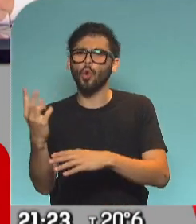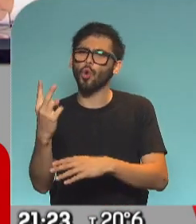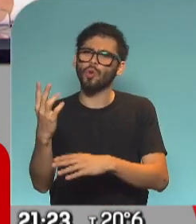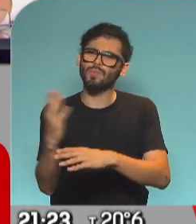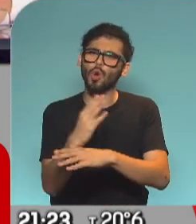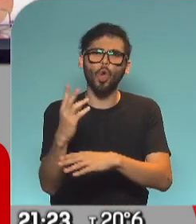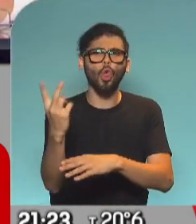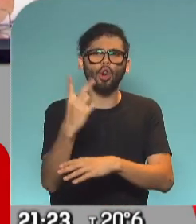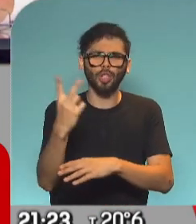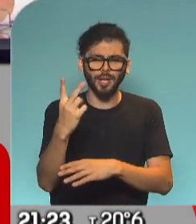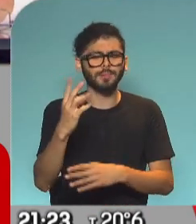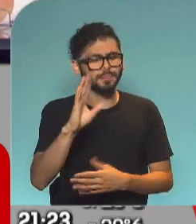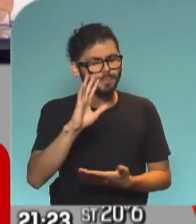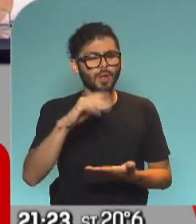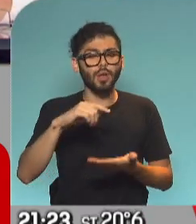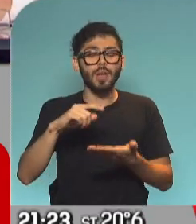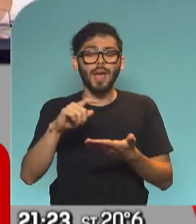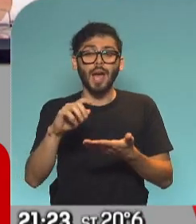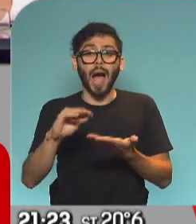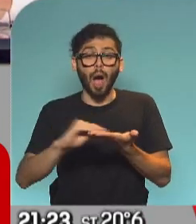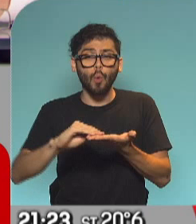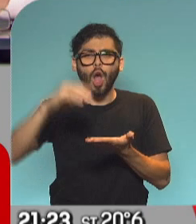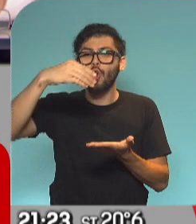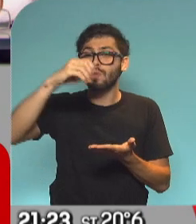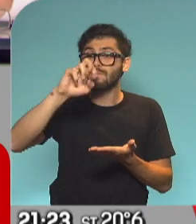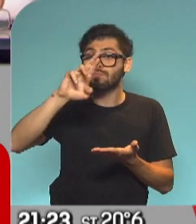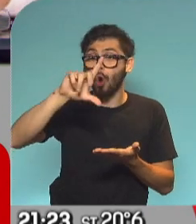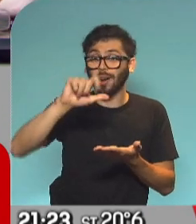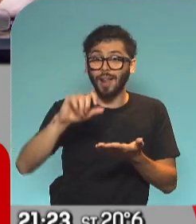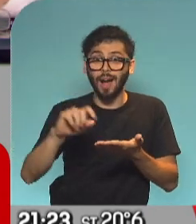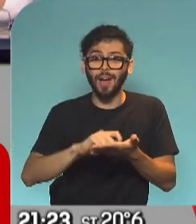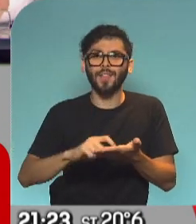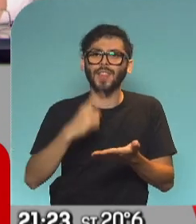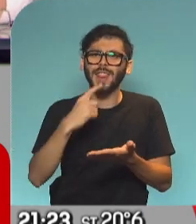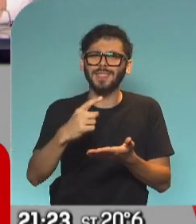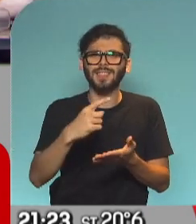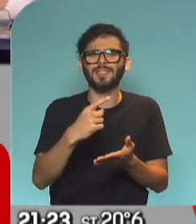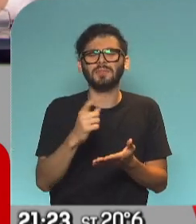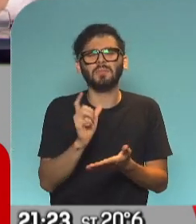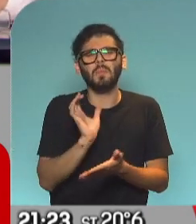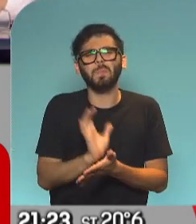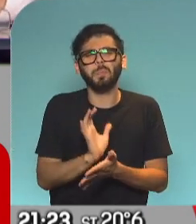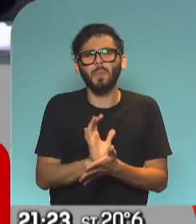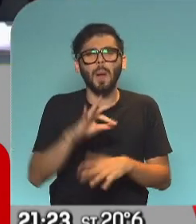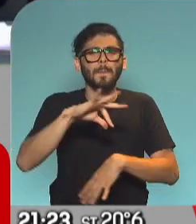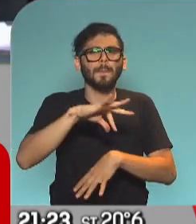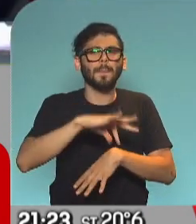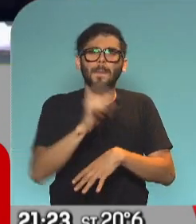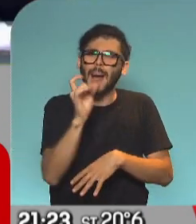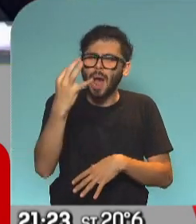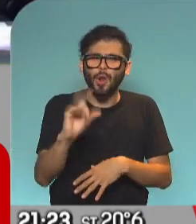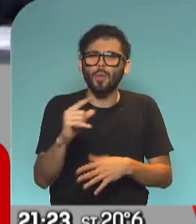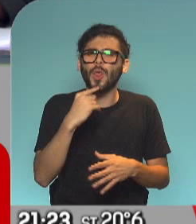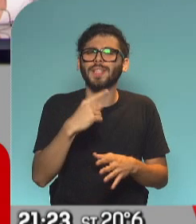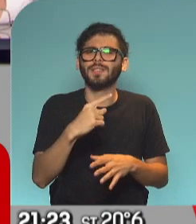lo que dice Matías Morla respecto de la negligencia criminal, algo así lo llama, tiene que ver... No recuerdo la palabra textual, pero habla de